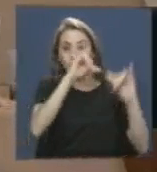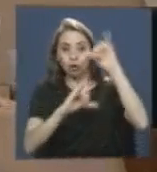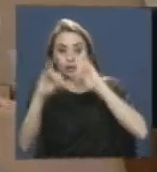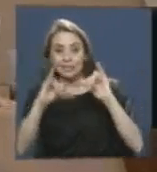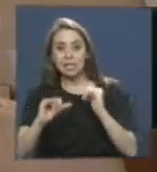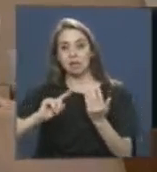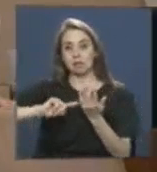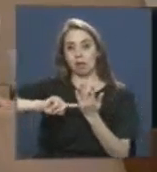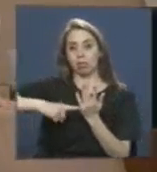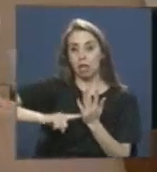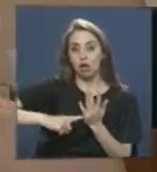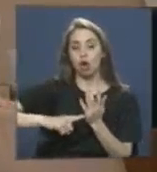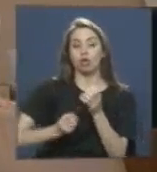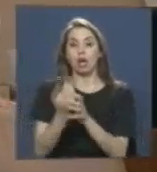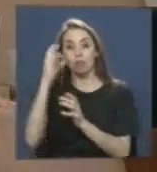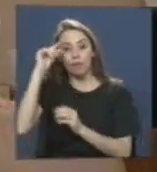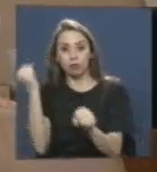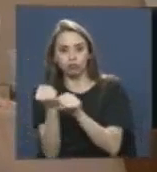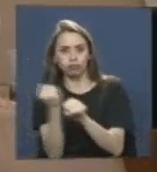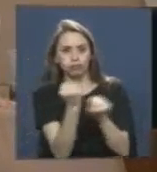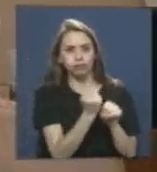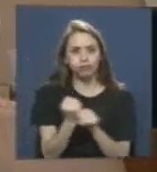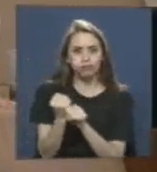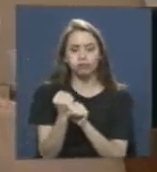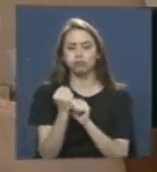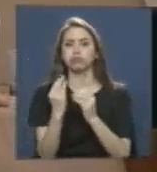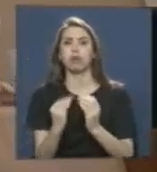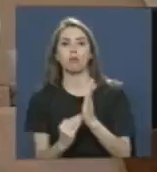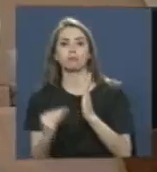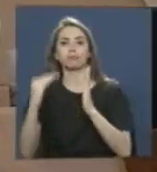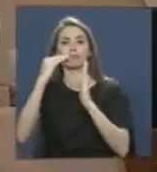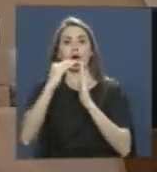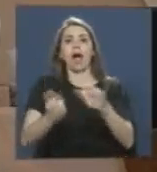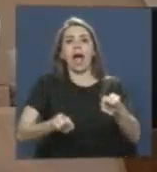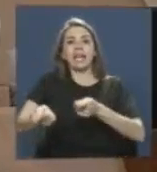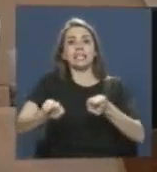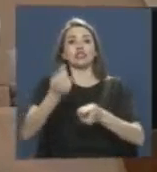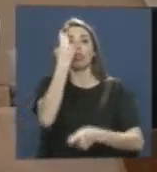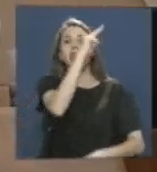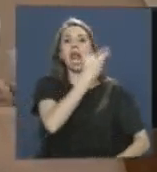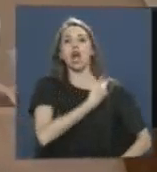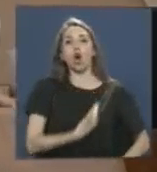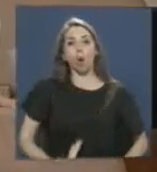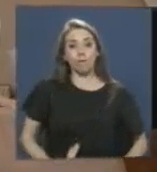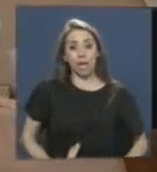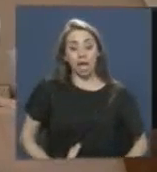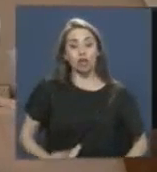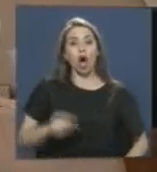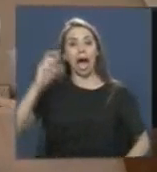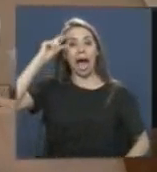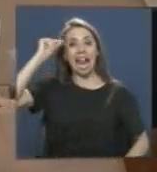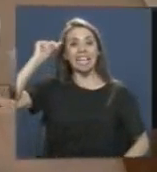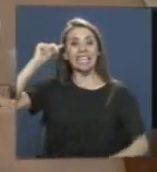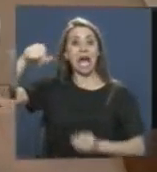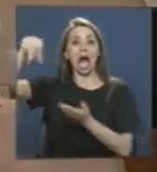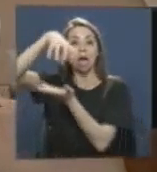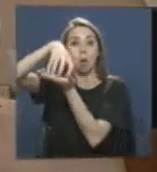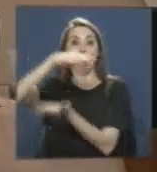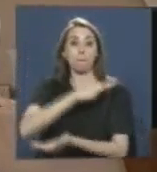la tecnología y la innovación a nivel de gestión gubernamental a la altura ministerial es sin duda un